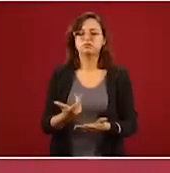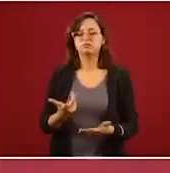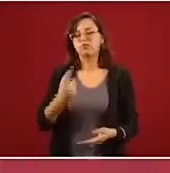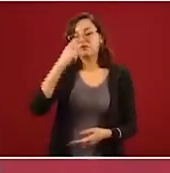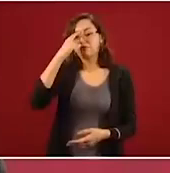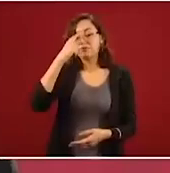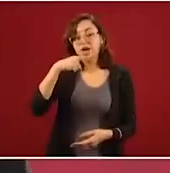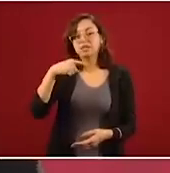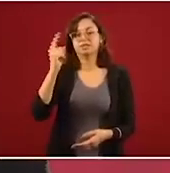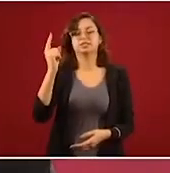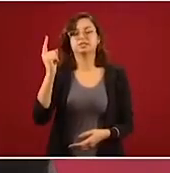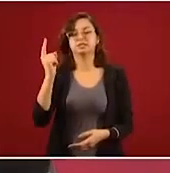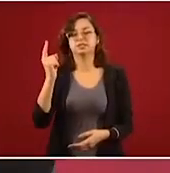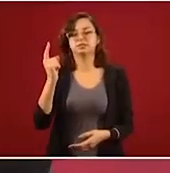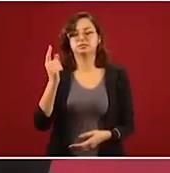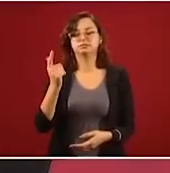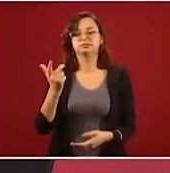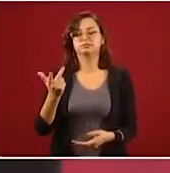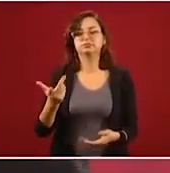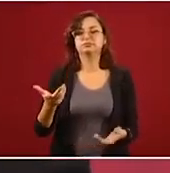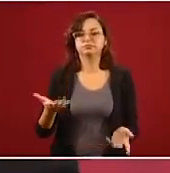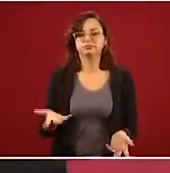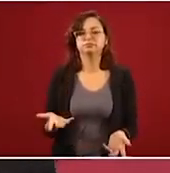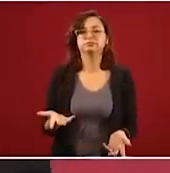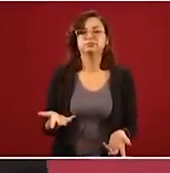facilite el que puedan